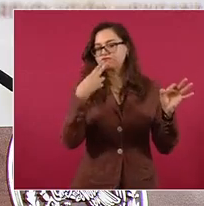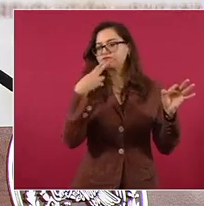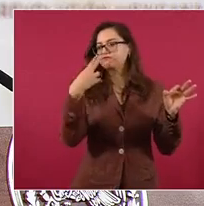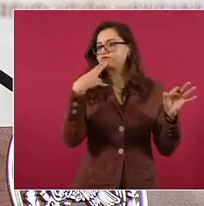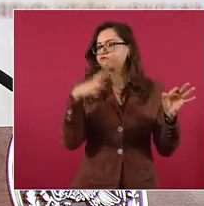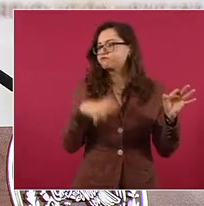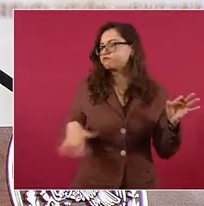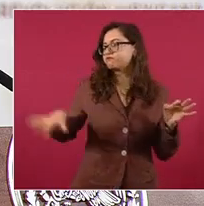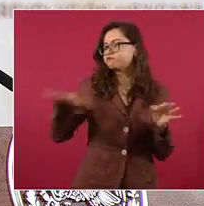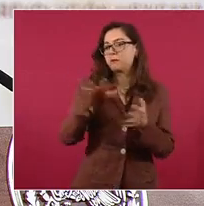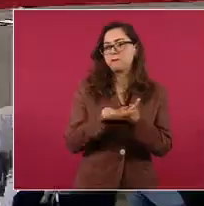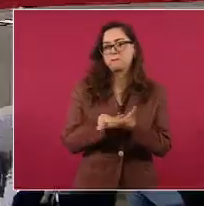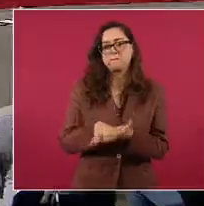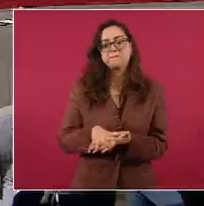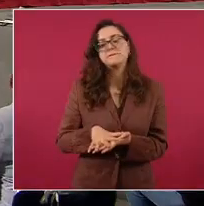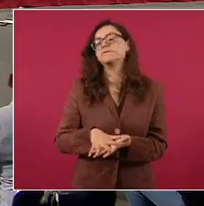promedio,